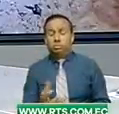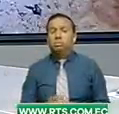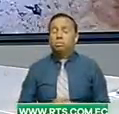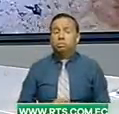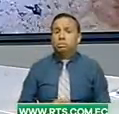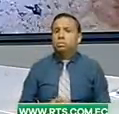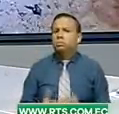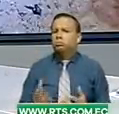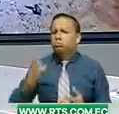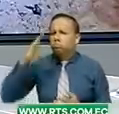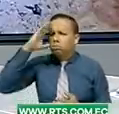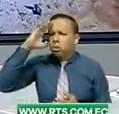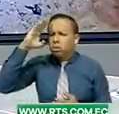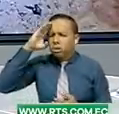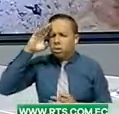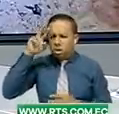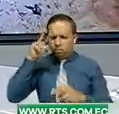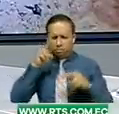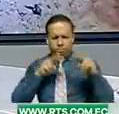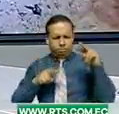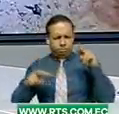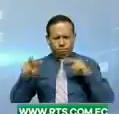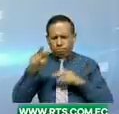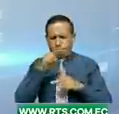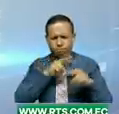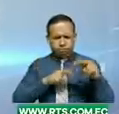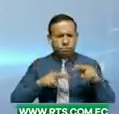investiga el móvil de este hecho violento.